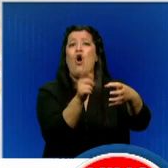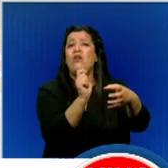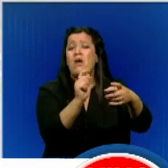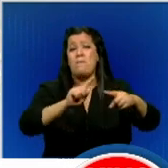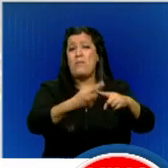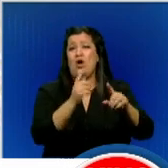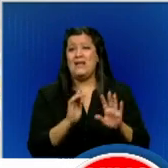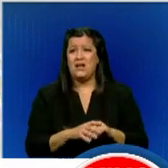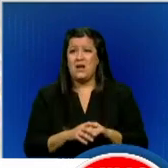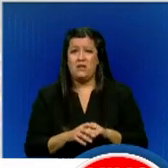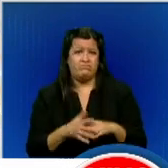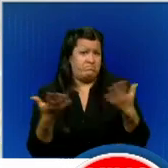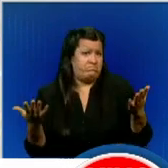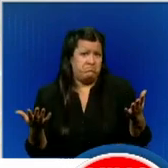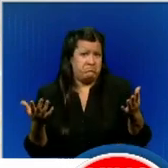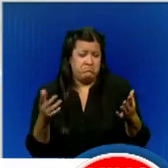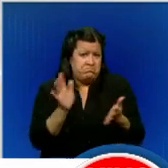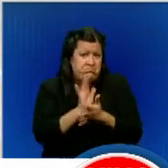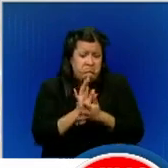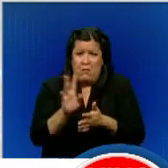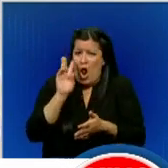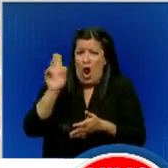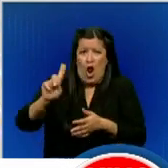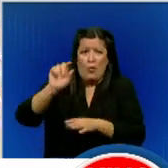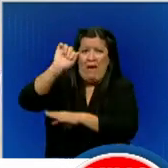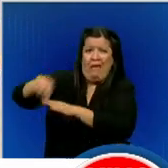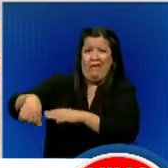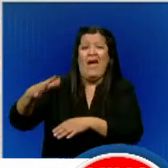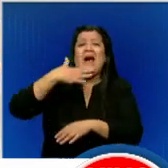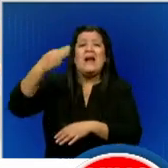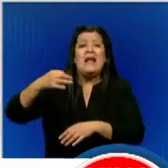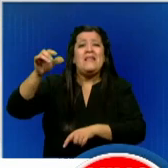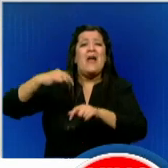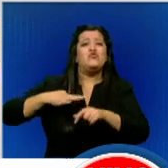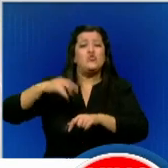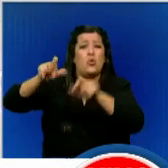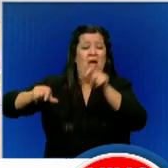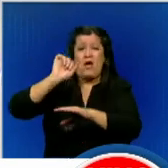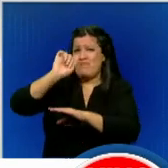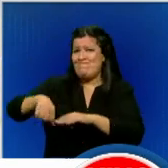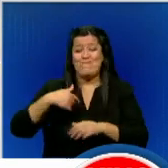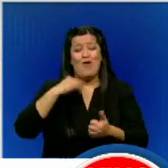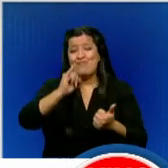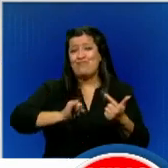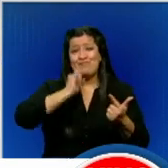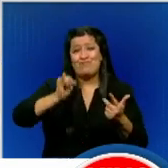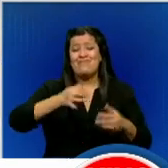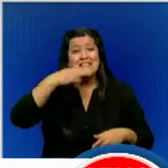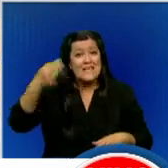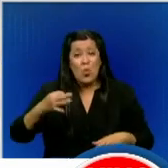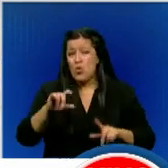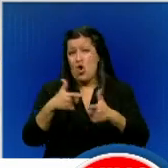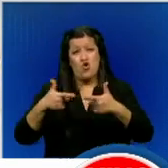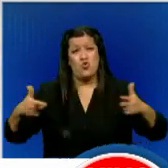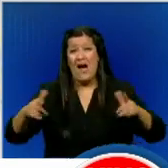política totalmente alejada de la realidad de los ciudadanos por todo lo expuesto les puedo asegurar que no